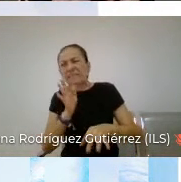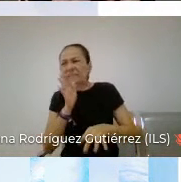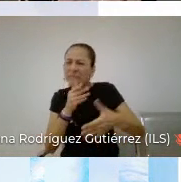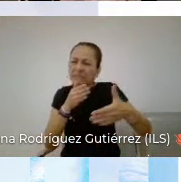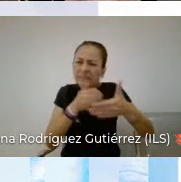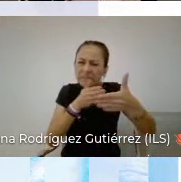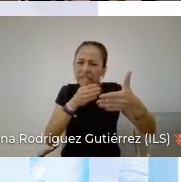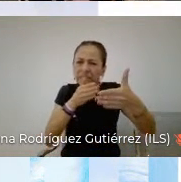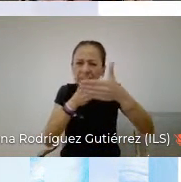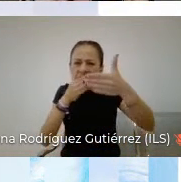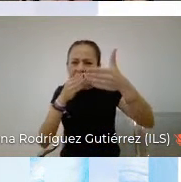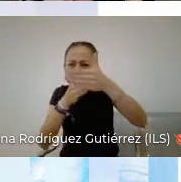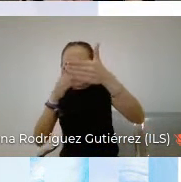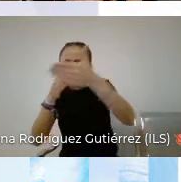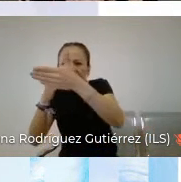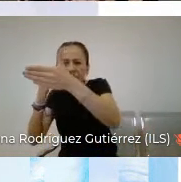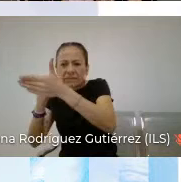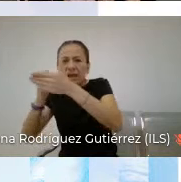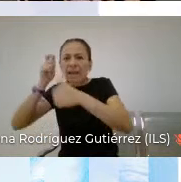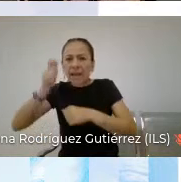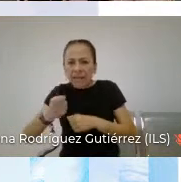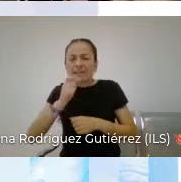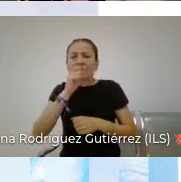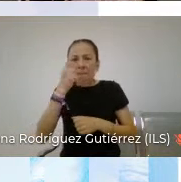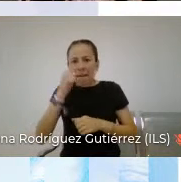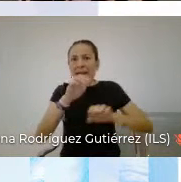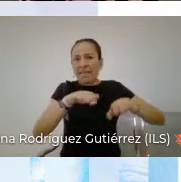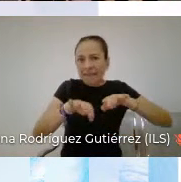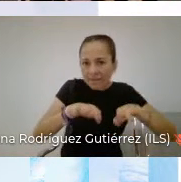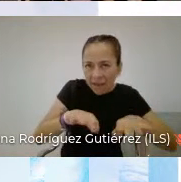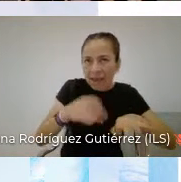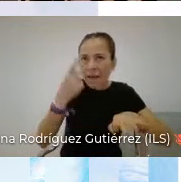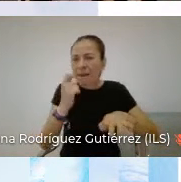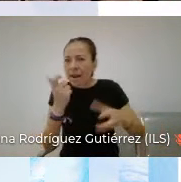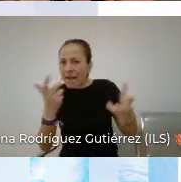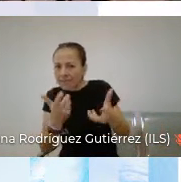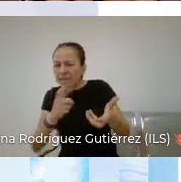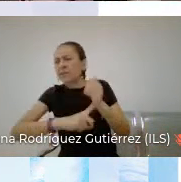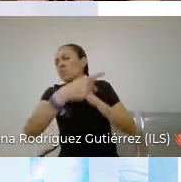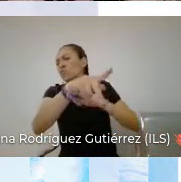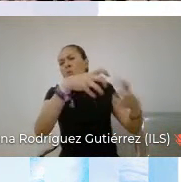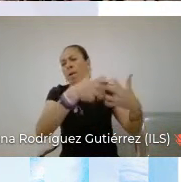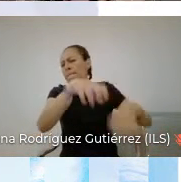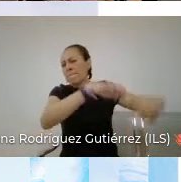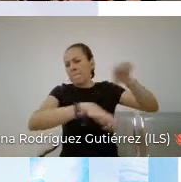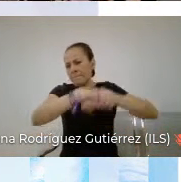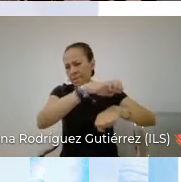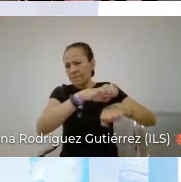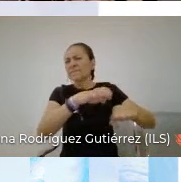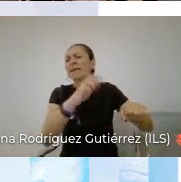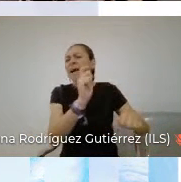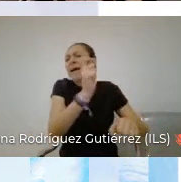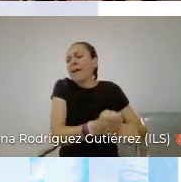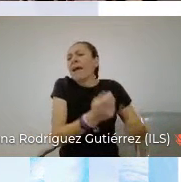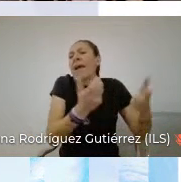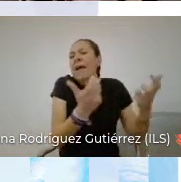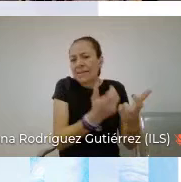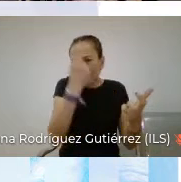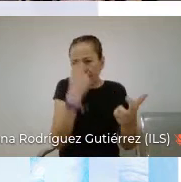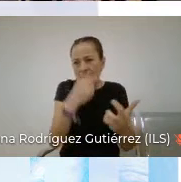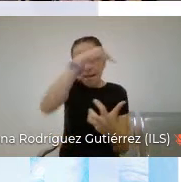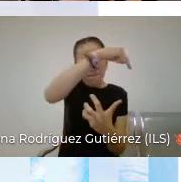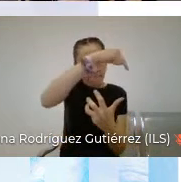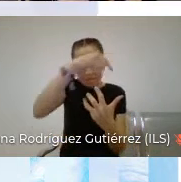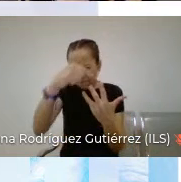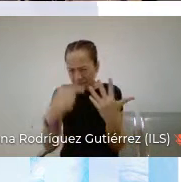las plataformas de empleo, en cómo funcionan los algoritmos que están usando las empresas para seleccionar a candidatos, y muchas veces no